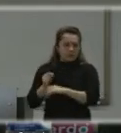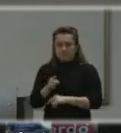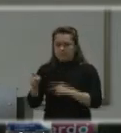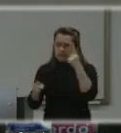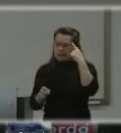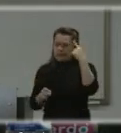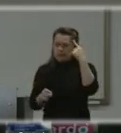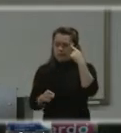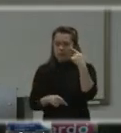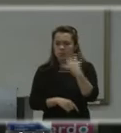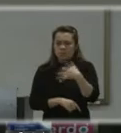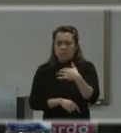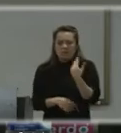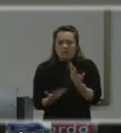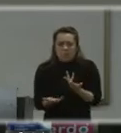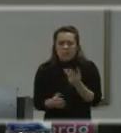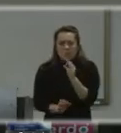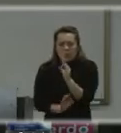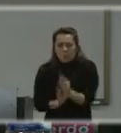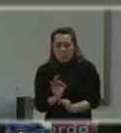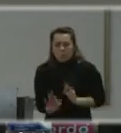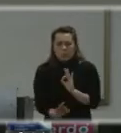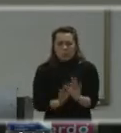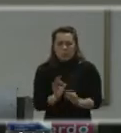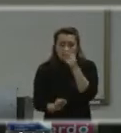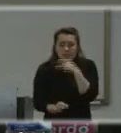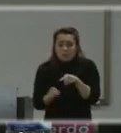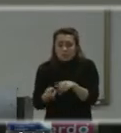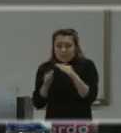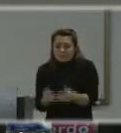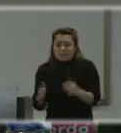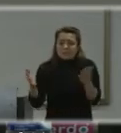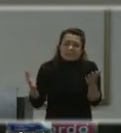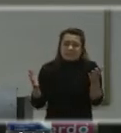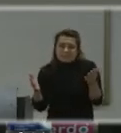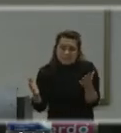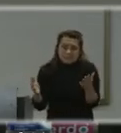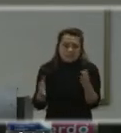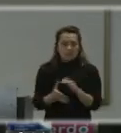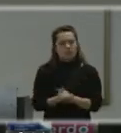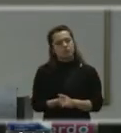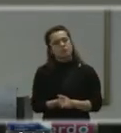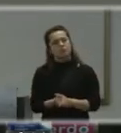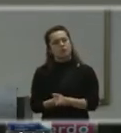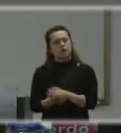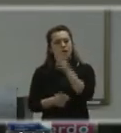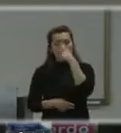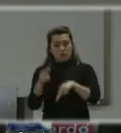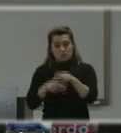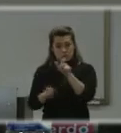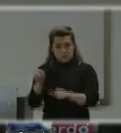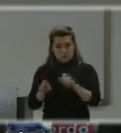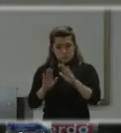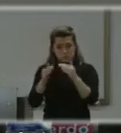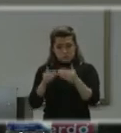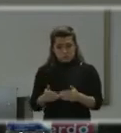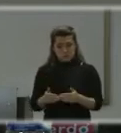es precisamente como el cuidado de los hijos con discapacidad. Y uno pensaría que de los hijos de las personas con discapacidad,